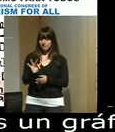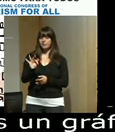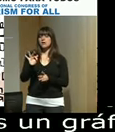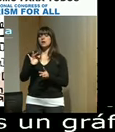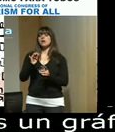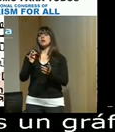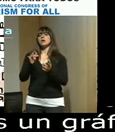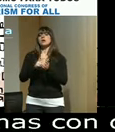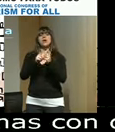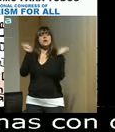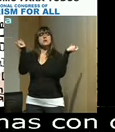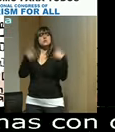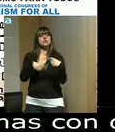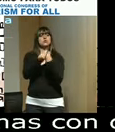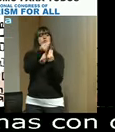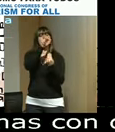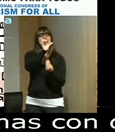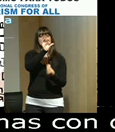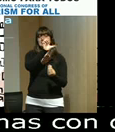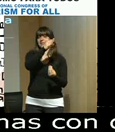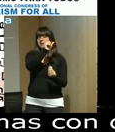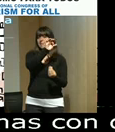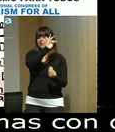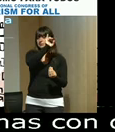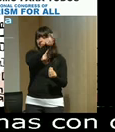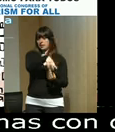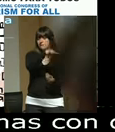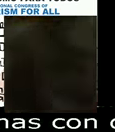Sebastián Franquis, que es el portavoz de la Comisión de Turismo